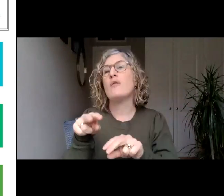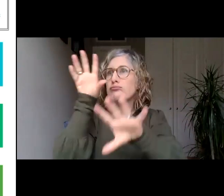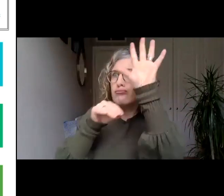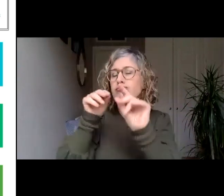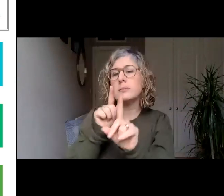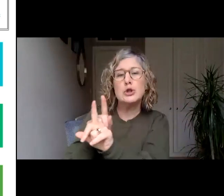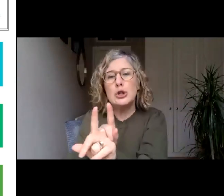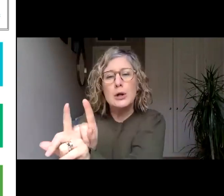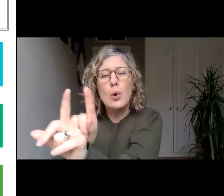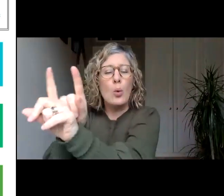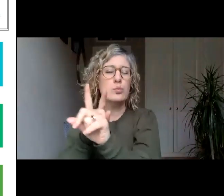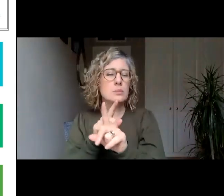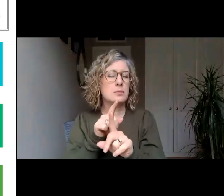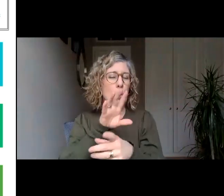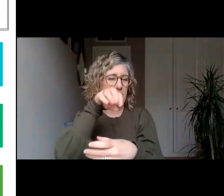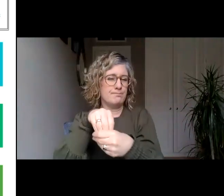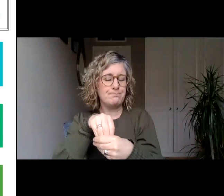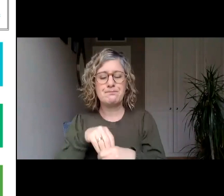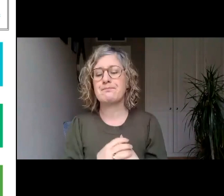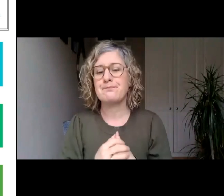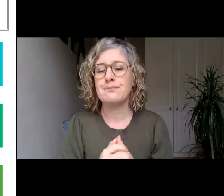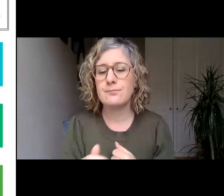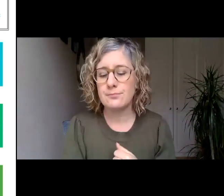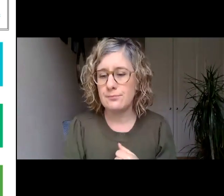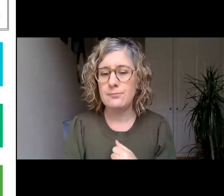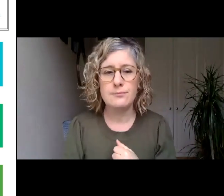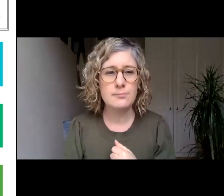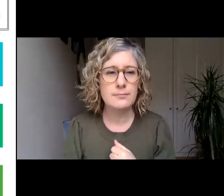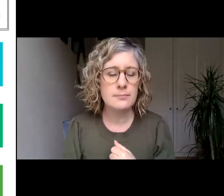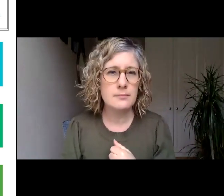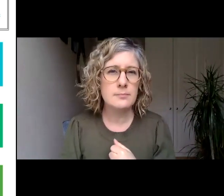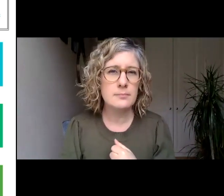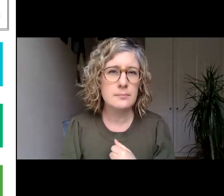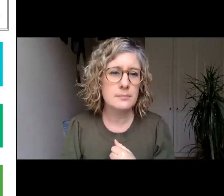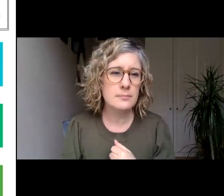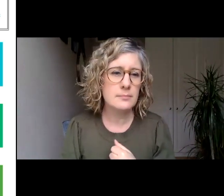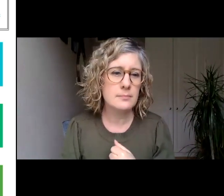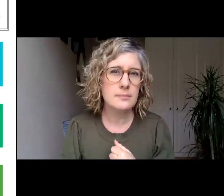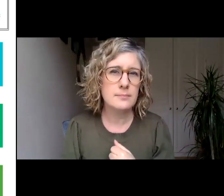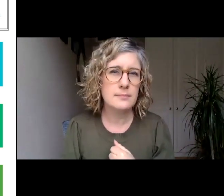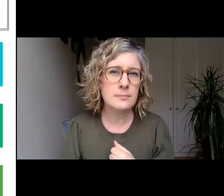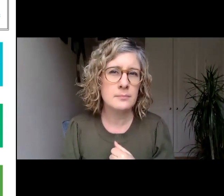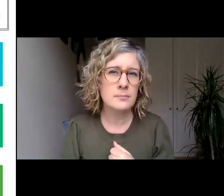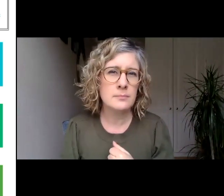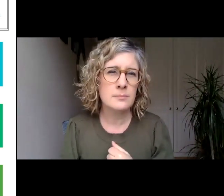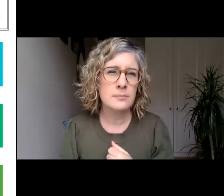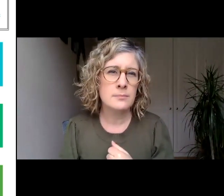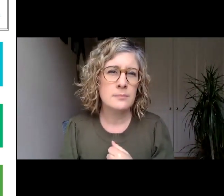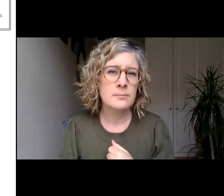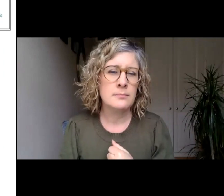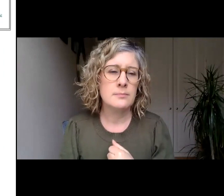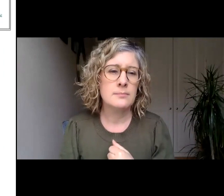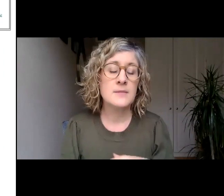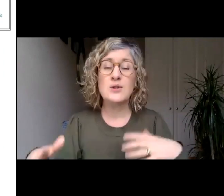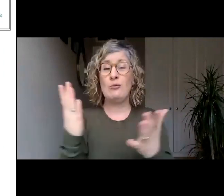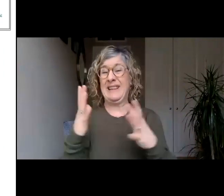darles la oportunidad de hacer actividades con observación, tener ejemplos en